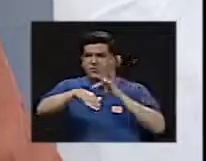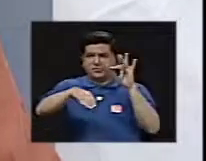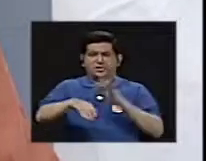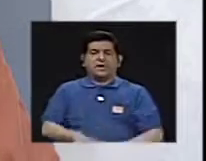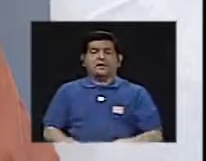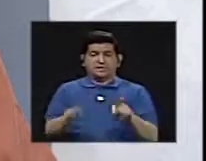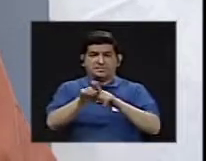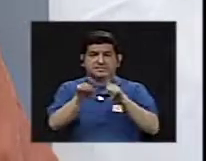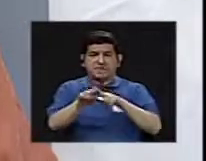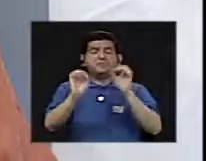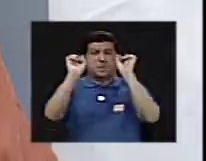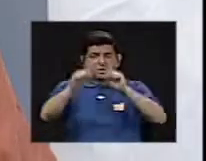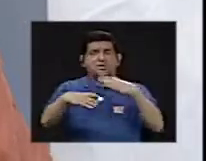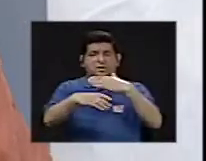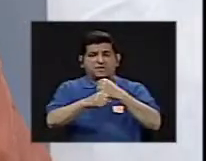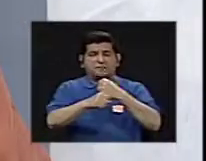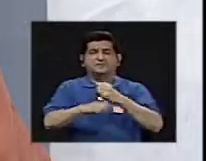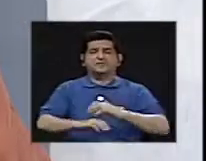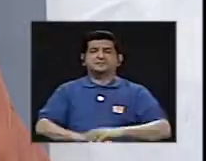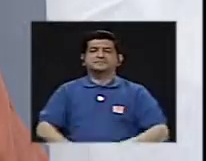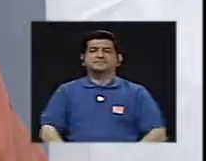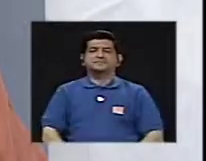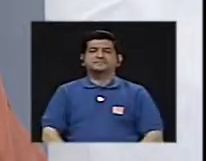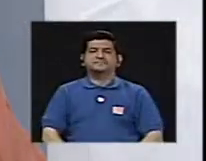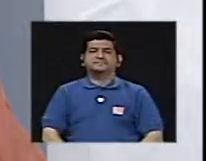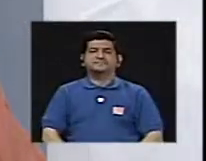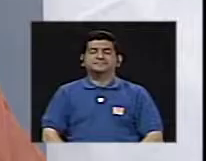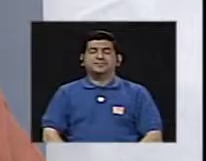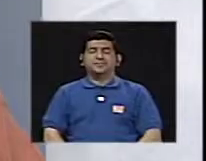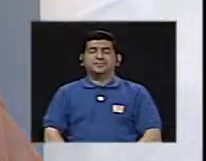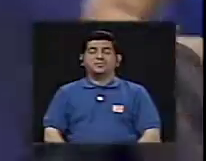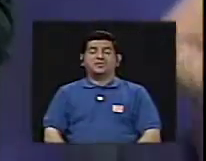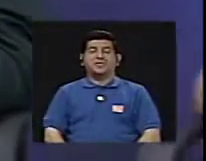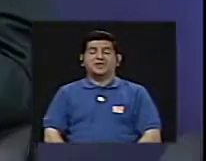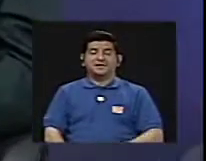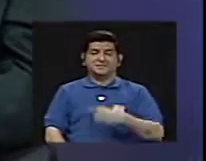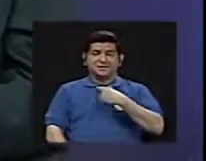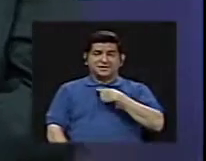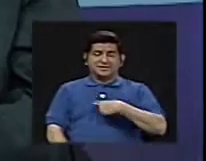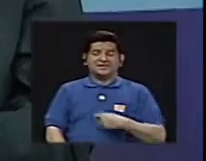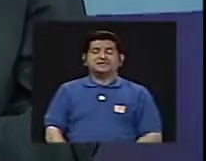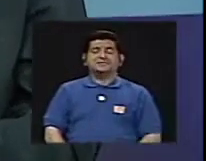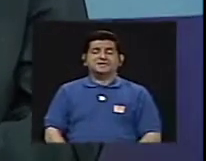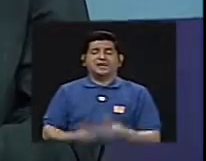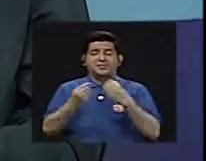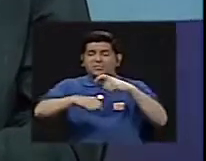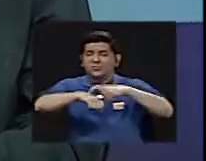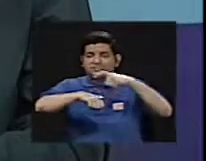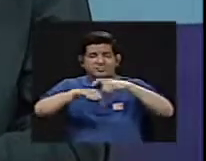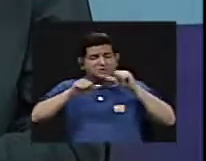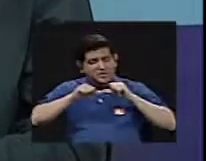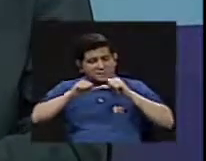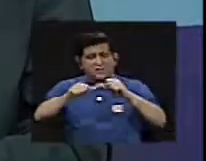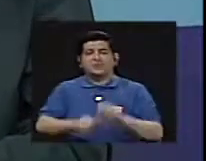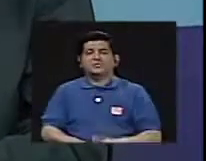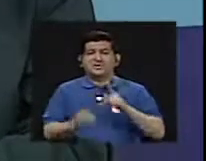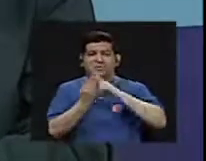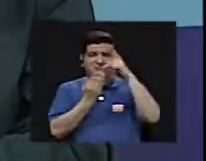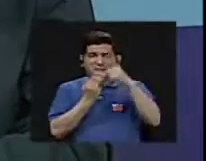lo tienen. Perfectamente, lo pueden lograr. Pues deseamos larga vida para el programa de producción de materiales audiovisuales de la